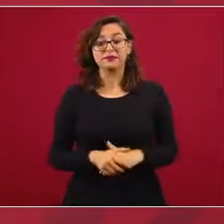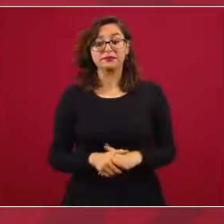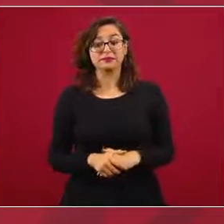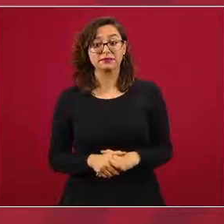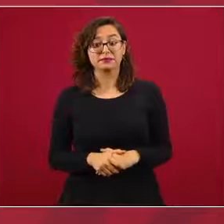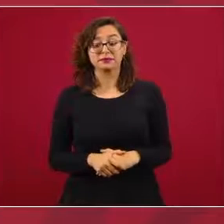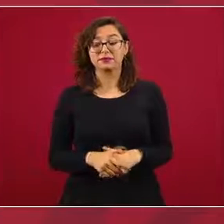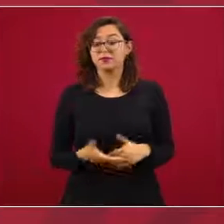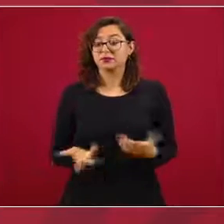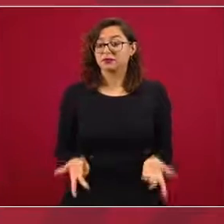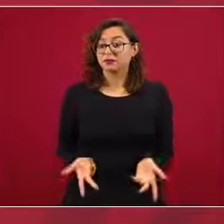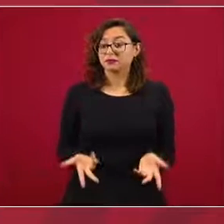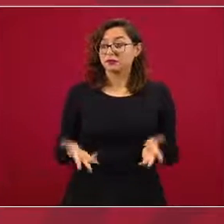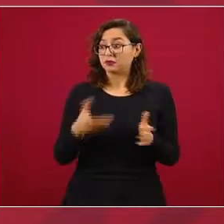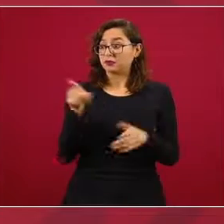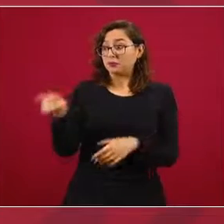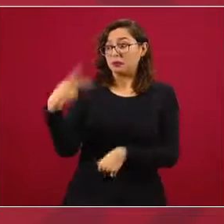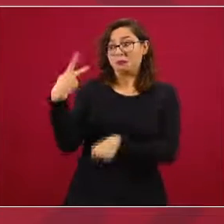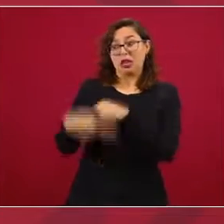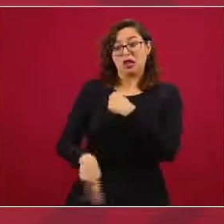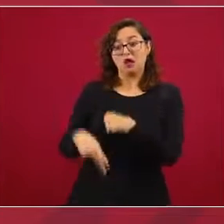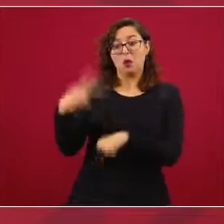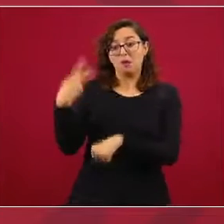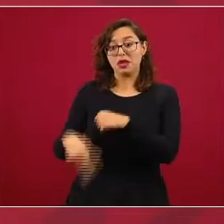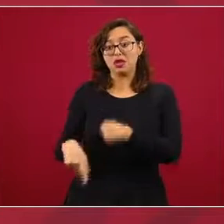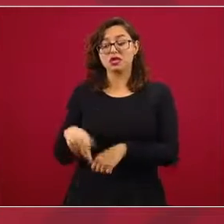porque era un peligro para México.